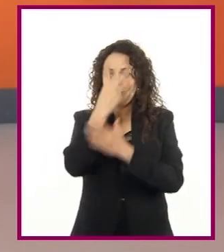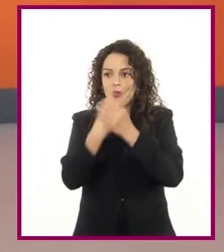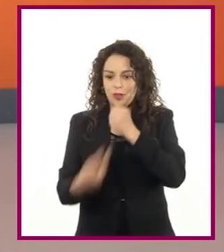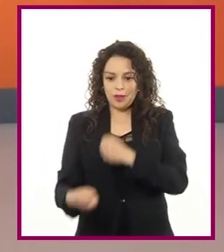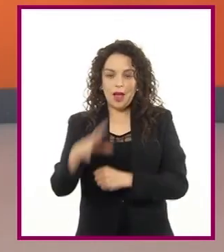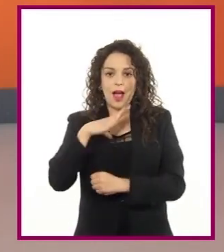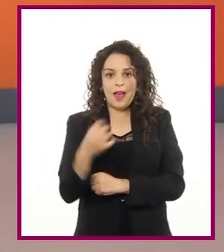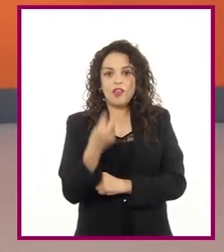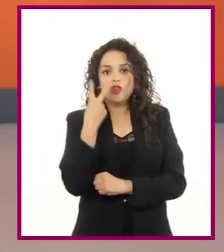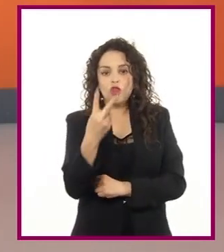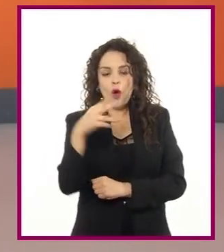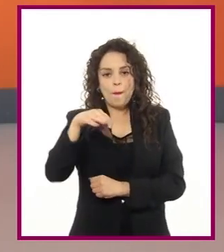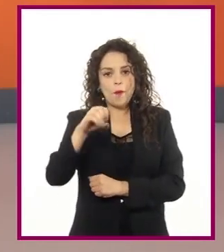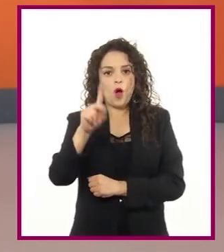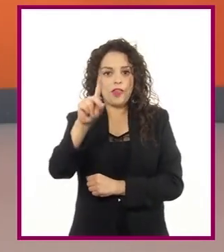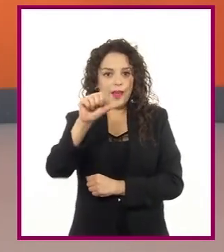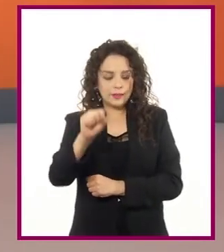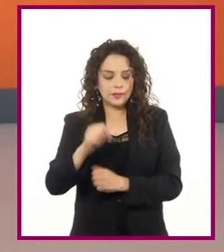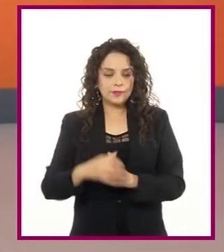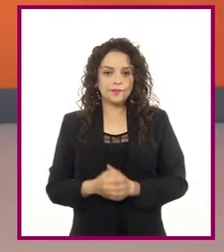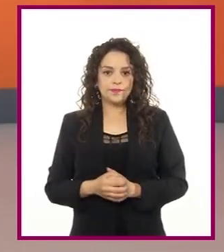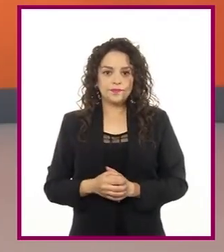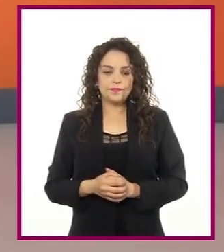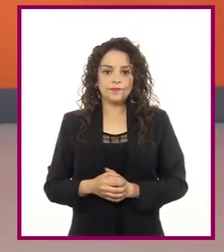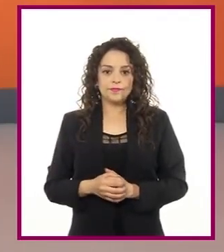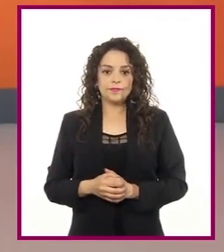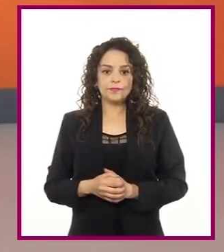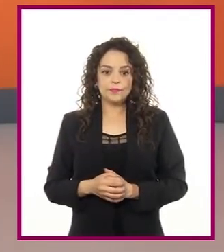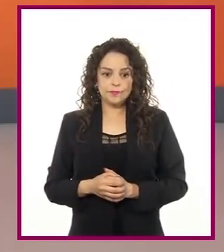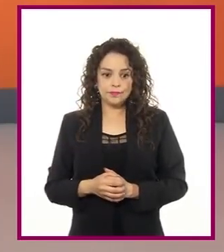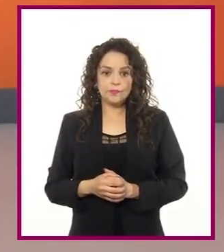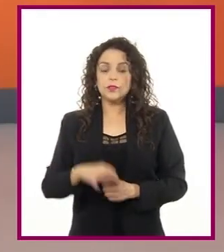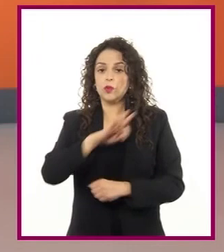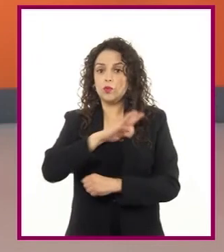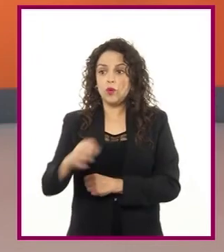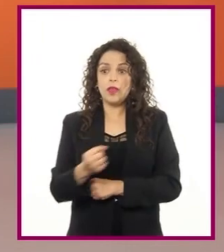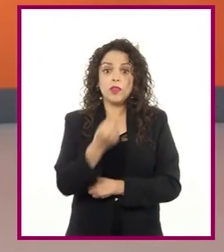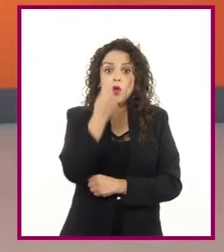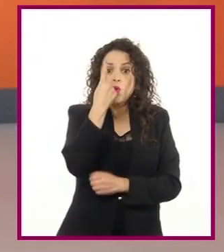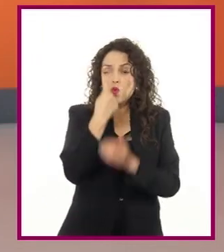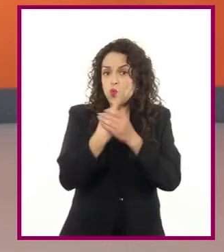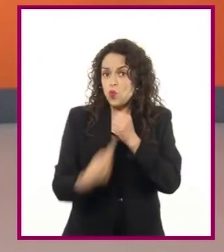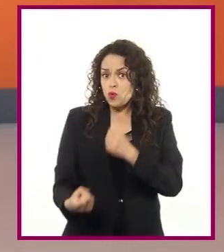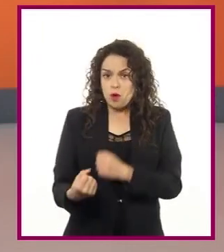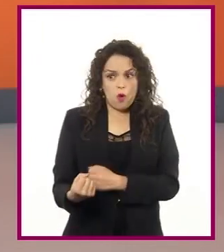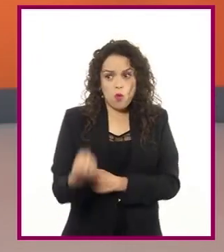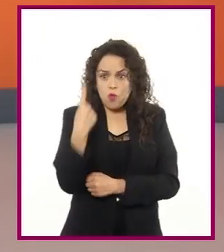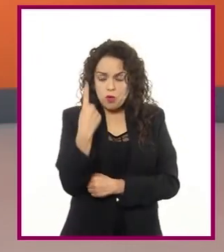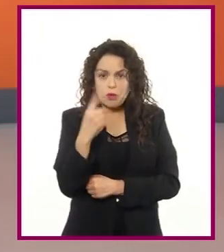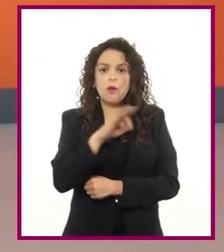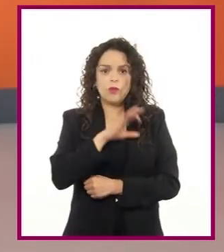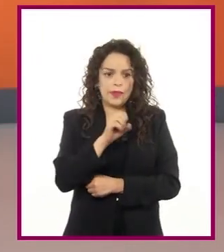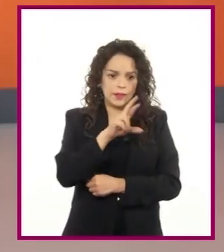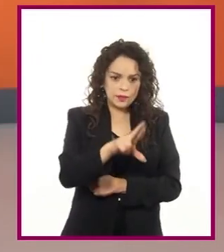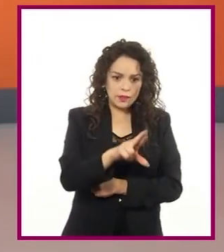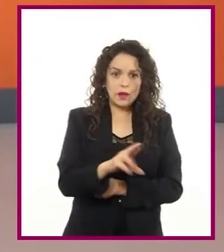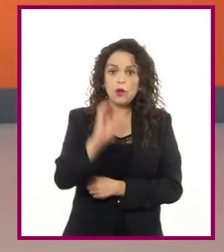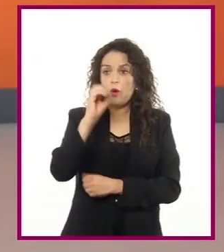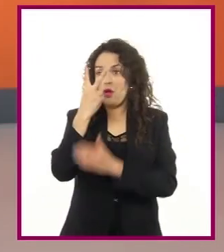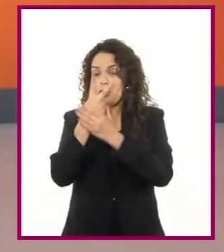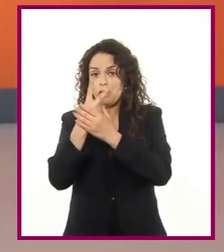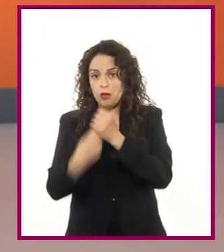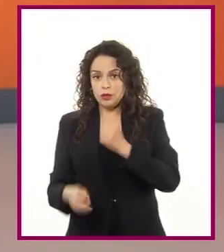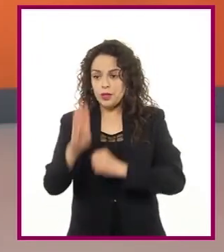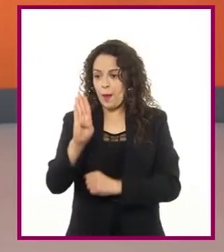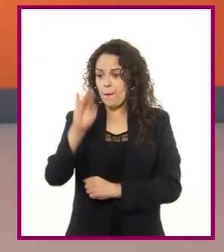2 modas. Un conjunto de datos puede ser unimodal si la moda es única, bimodal si cuenta con